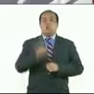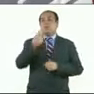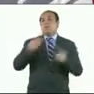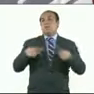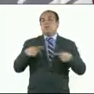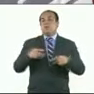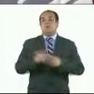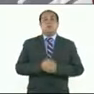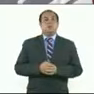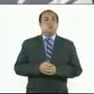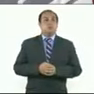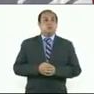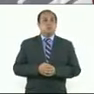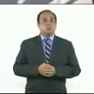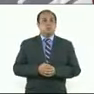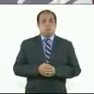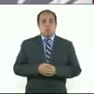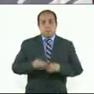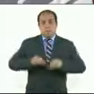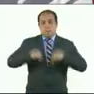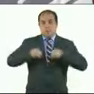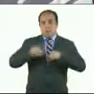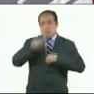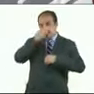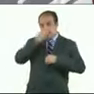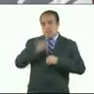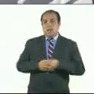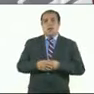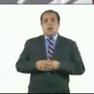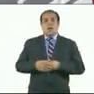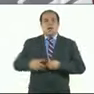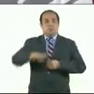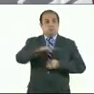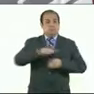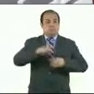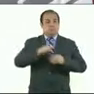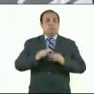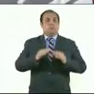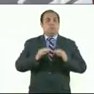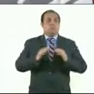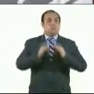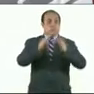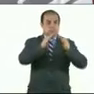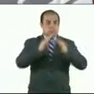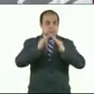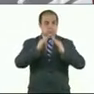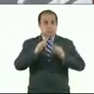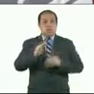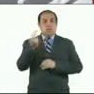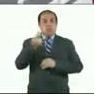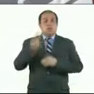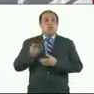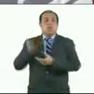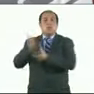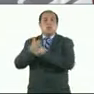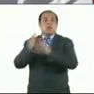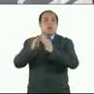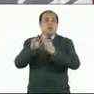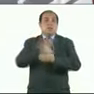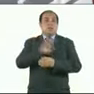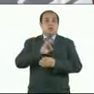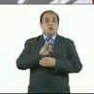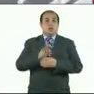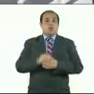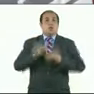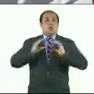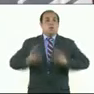vive aledaña a la vecindad y que se tuvo que entrar a través de esa casa para poder sacar el cuerpo